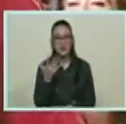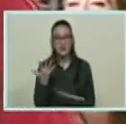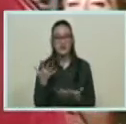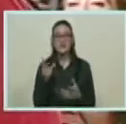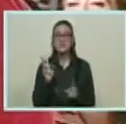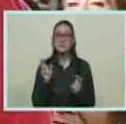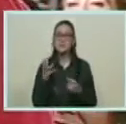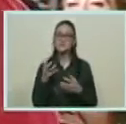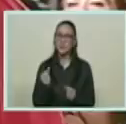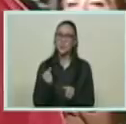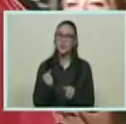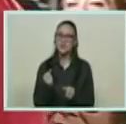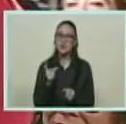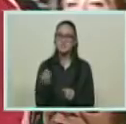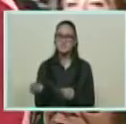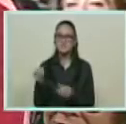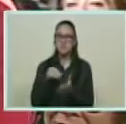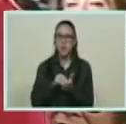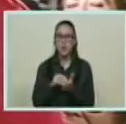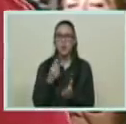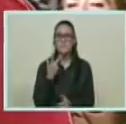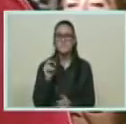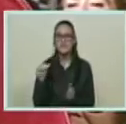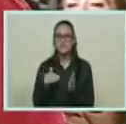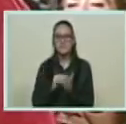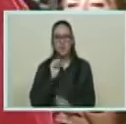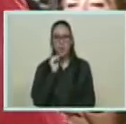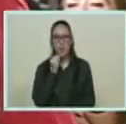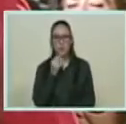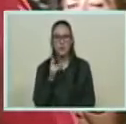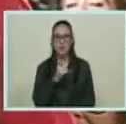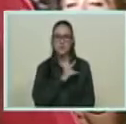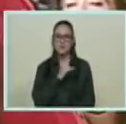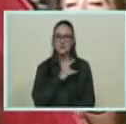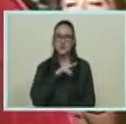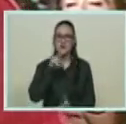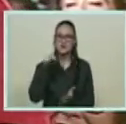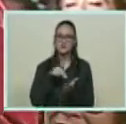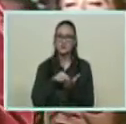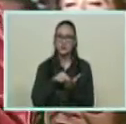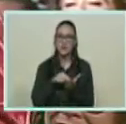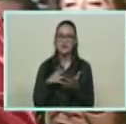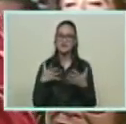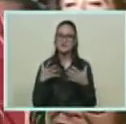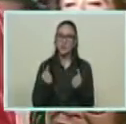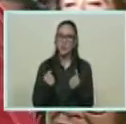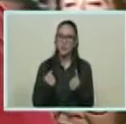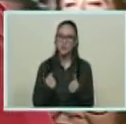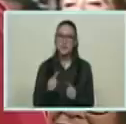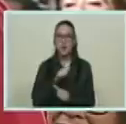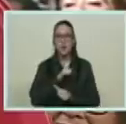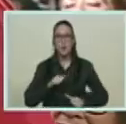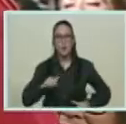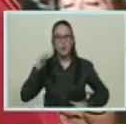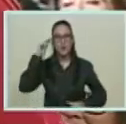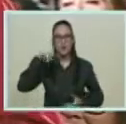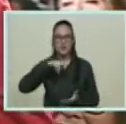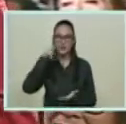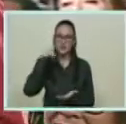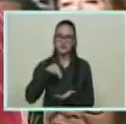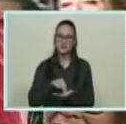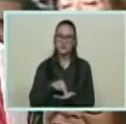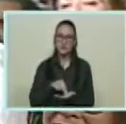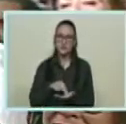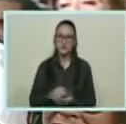la seguridad. Hemos incorporado más de 20.000 jóvenes a la Universidad Nacional Experimental de la Seguridad, a la Guardia Nacional Bolivariana